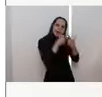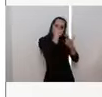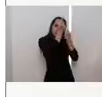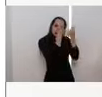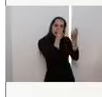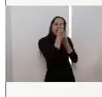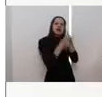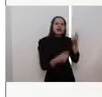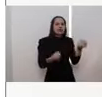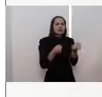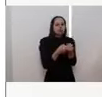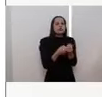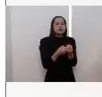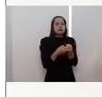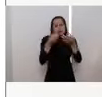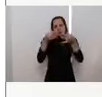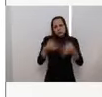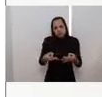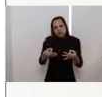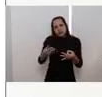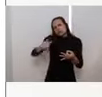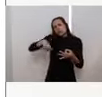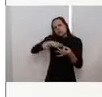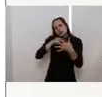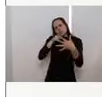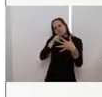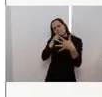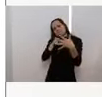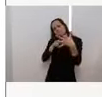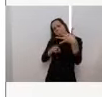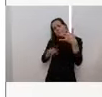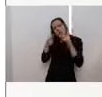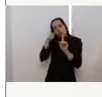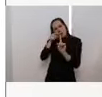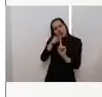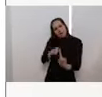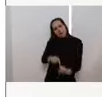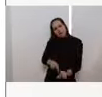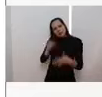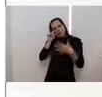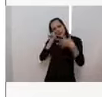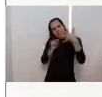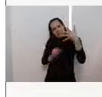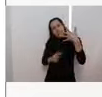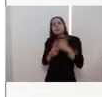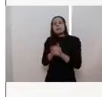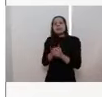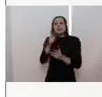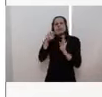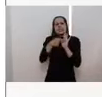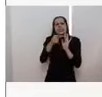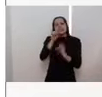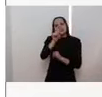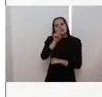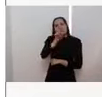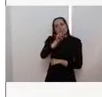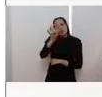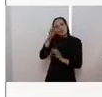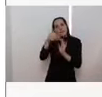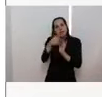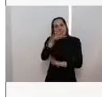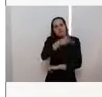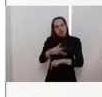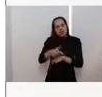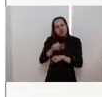garantizó los cumplimiento de nuestros pilares de atención y invirtió cerca de 129 mil millones en los últimos siete años con